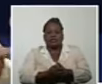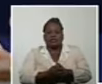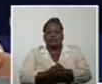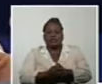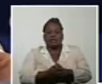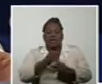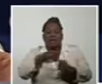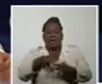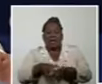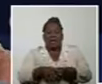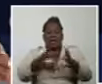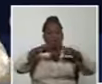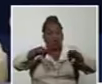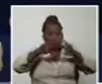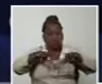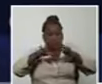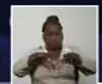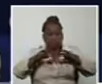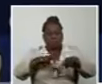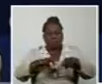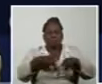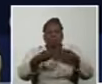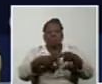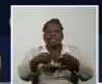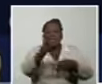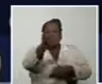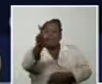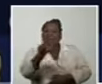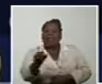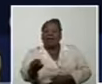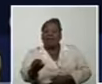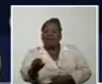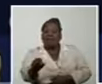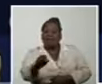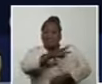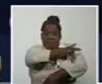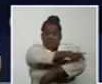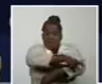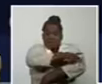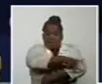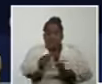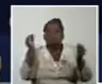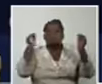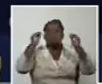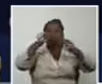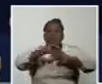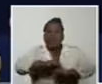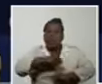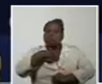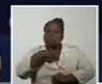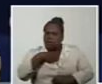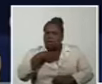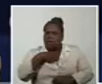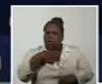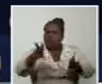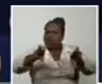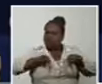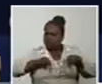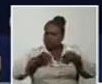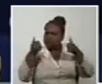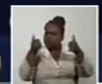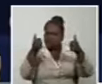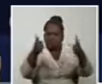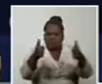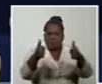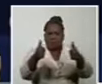un estudio que se hizo en Italia, que sabemos que ha tenido una afectación importante, y que